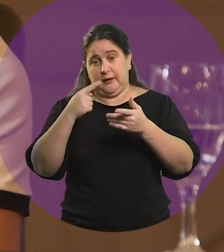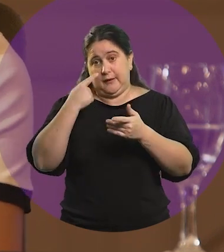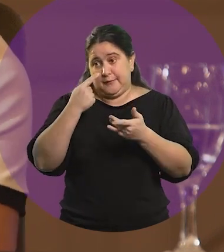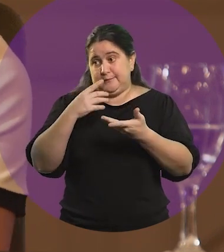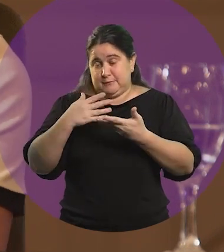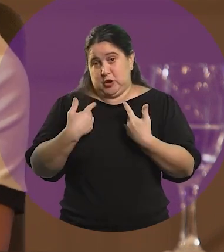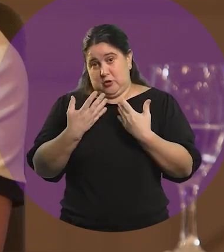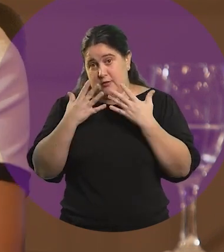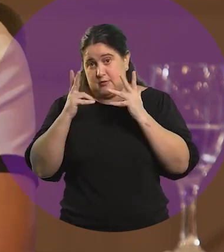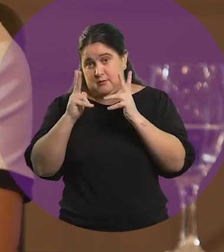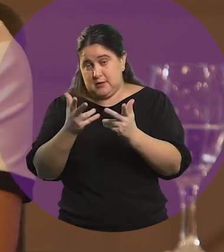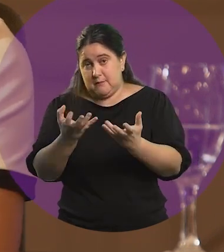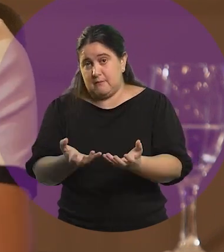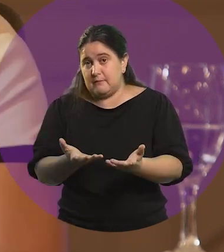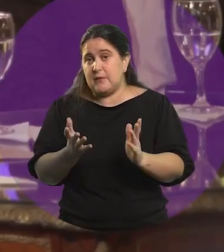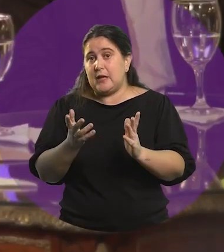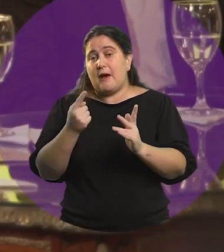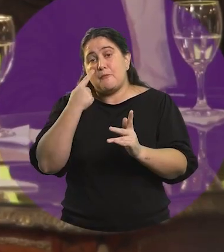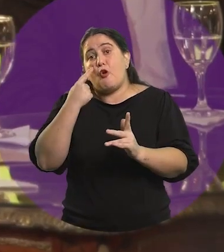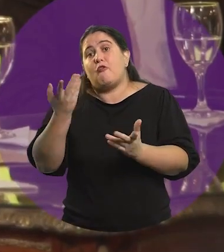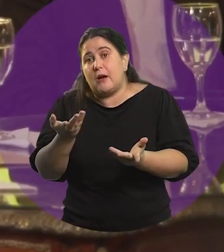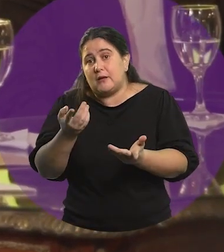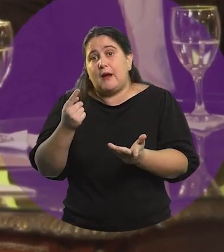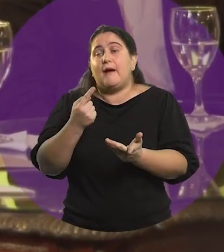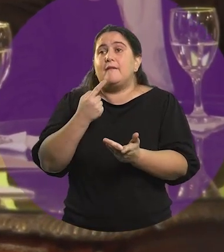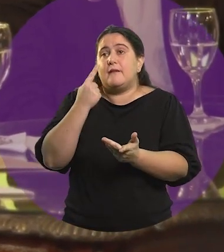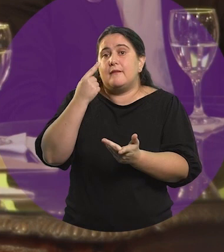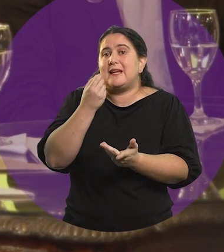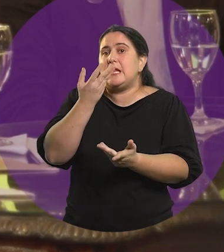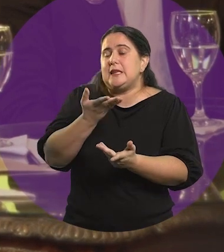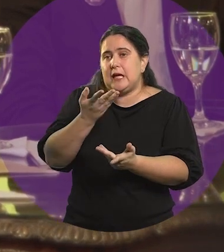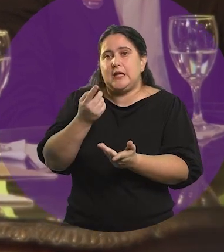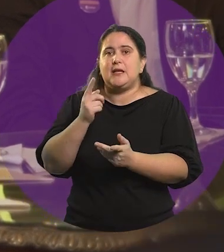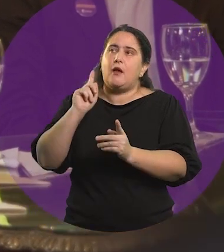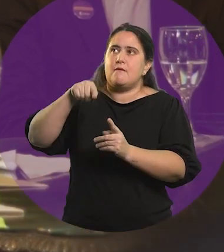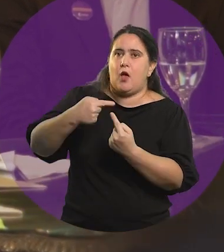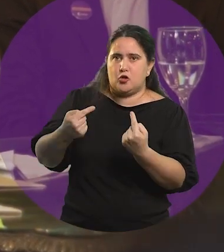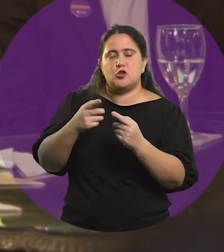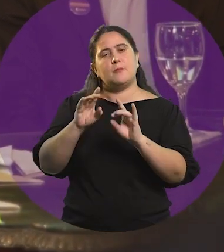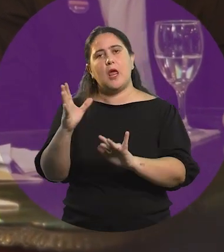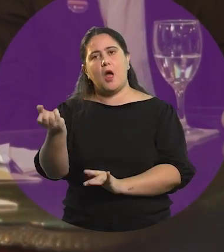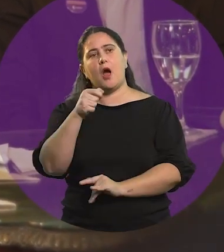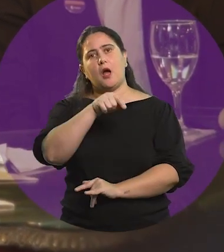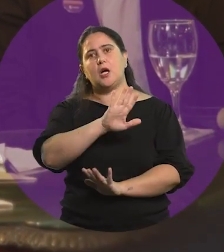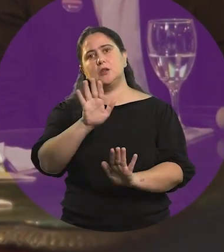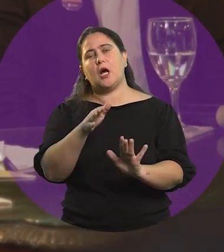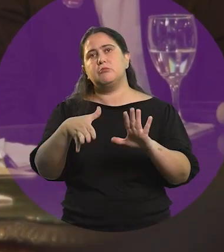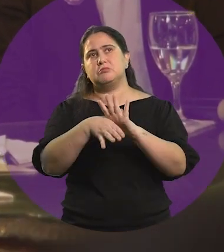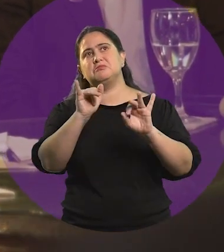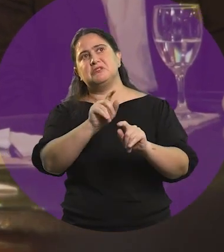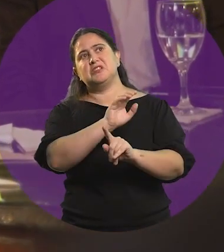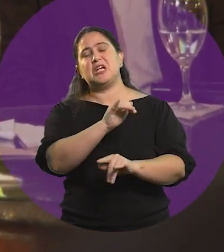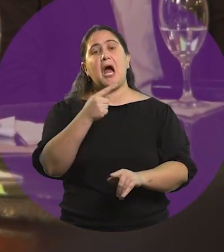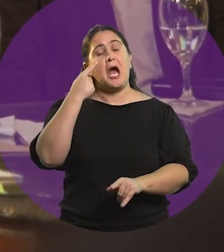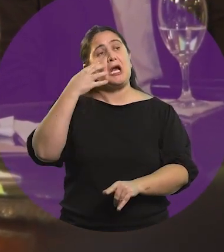líneas que me interesa resaltar, probar y experimentar y generar evidencia. No basta con encontrar, bueno,